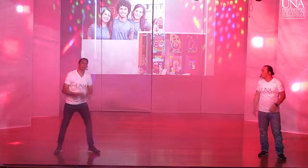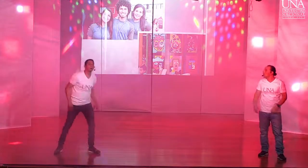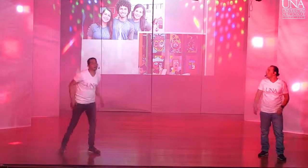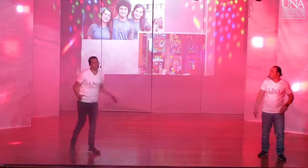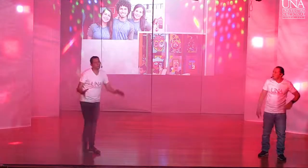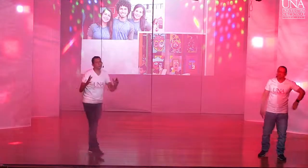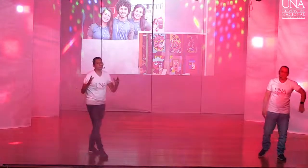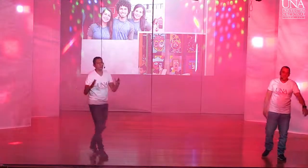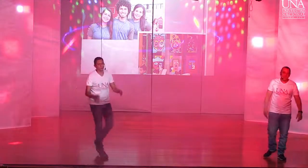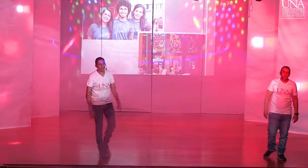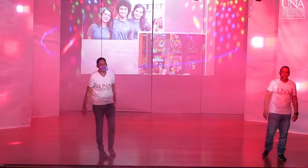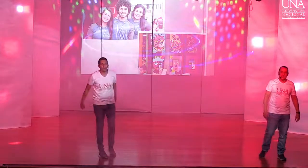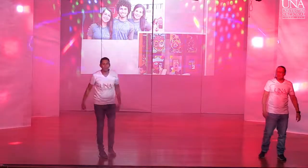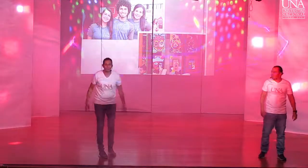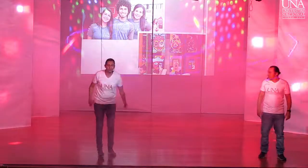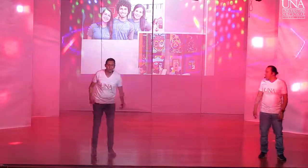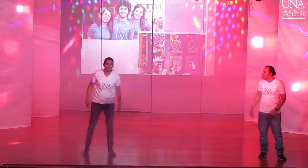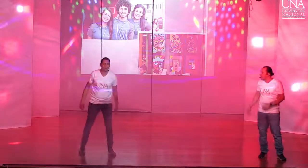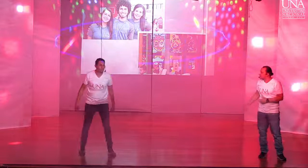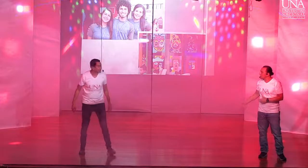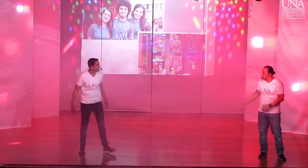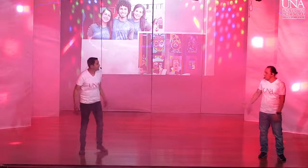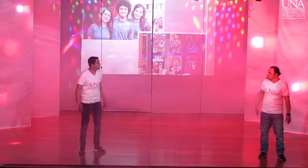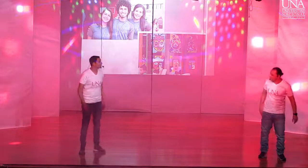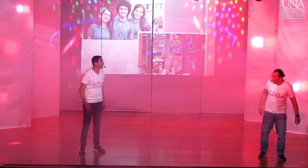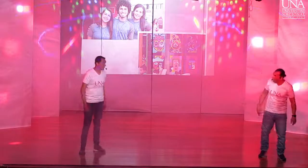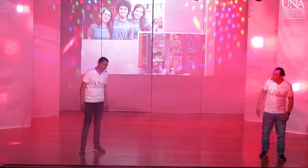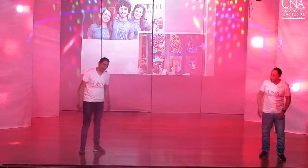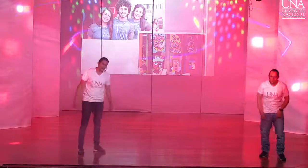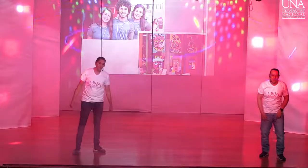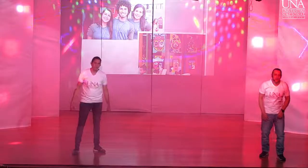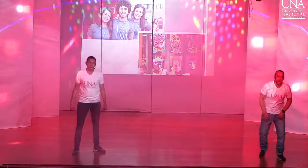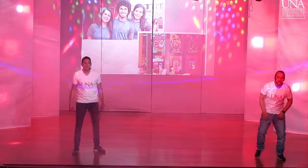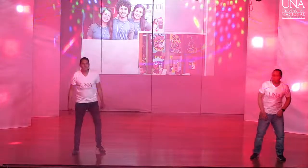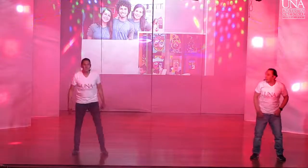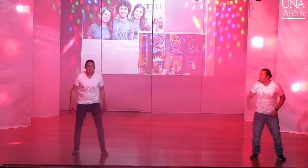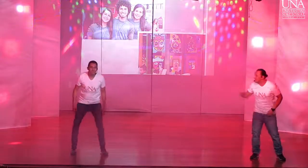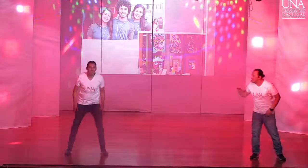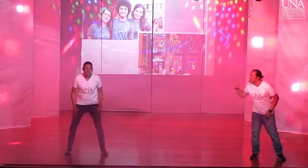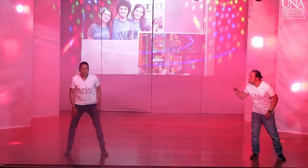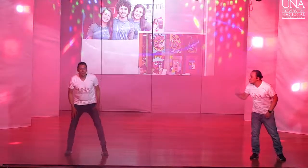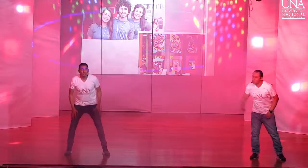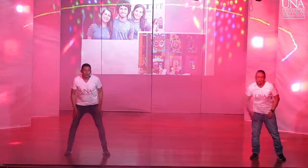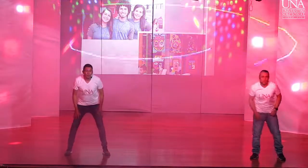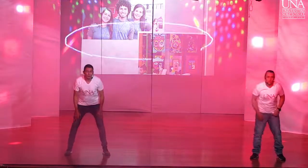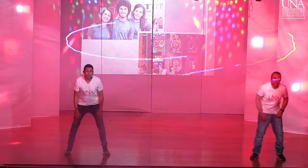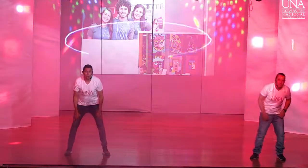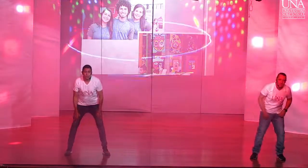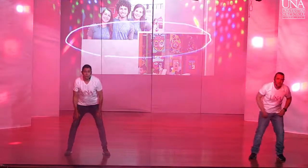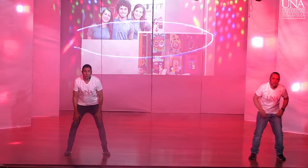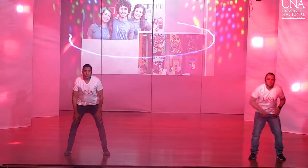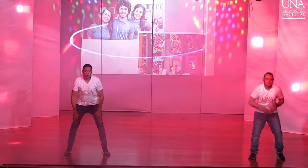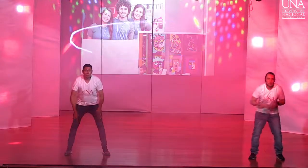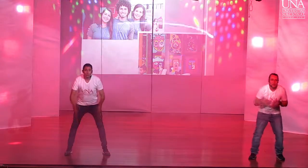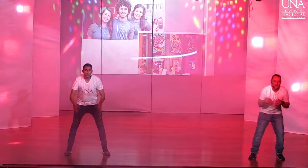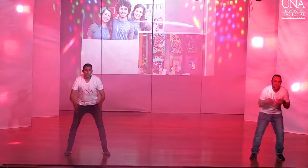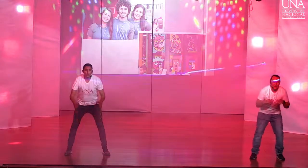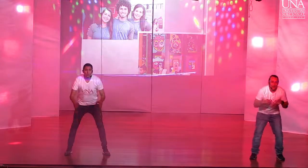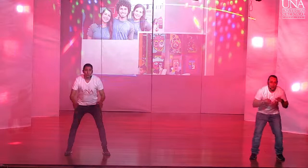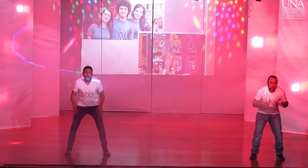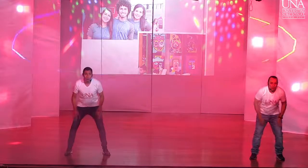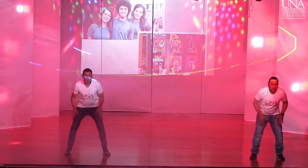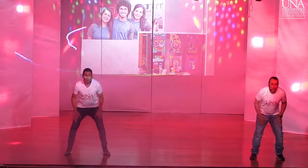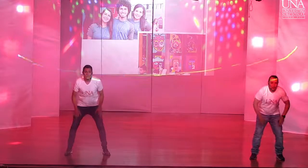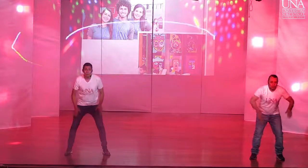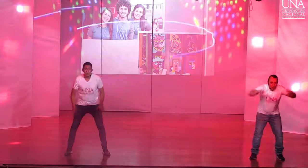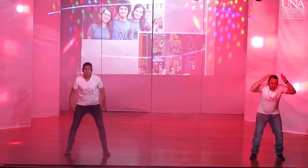esté haciendo. Por favor, por favor, juegue con nosotros. Y que haya coordinación, ¿verdad? Claro. Vamos a ver cómo. Vamos a ir metiéndole un poquito más de velocidad, Feli. Vamos a ver.